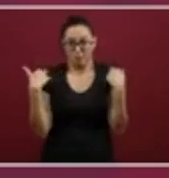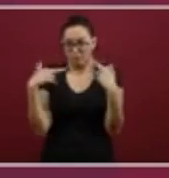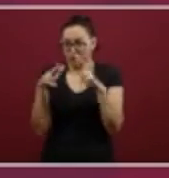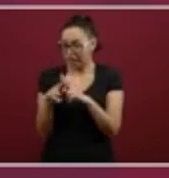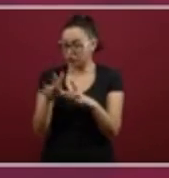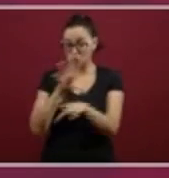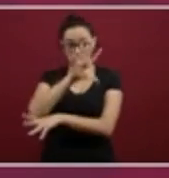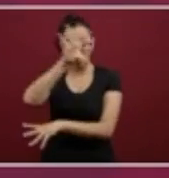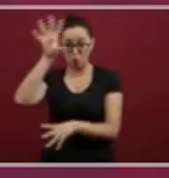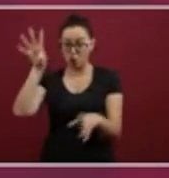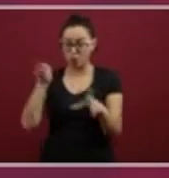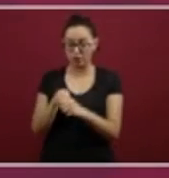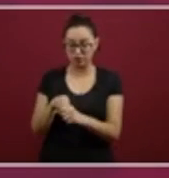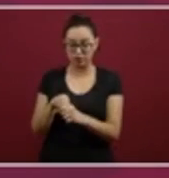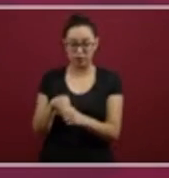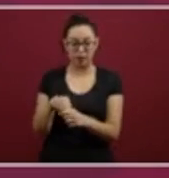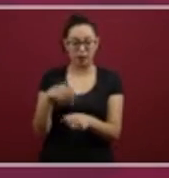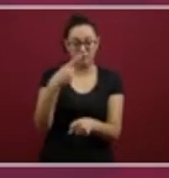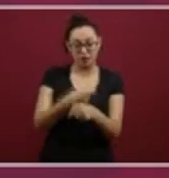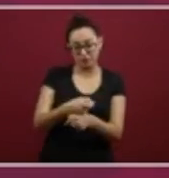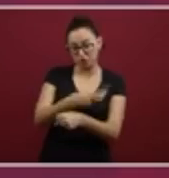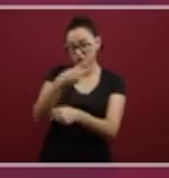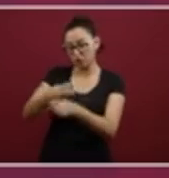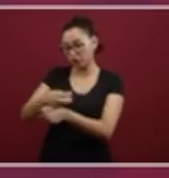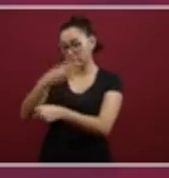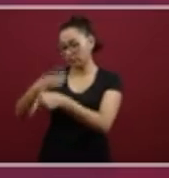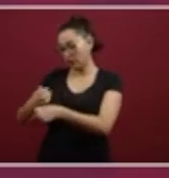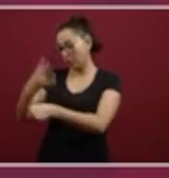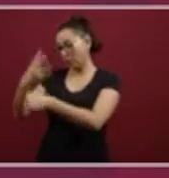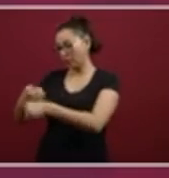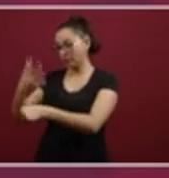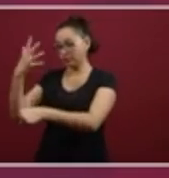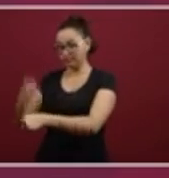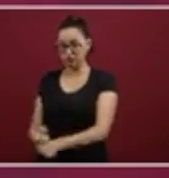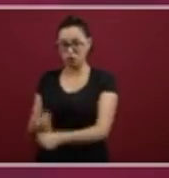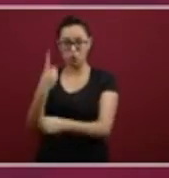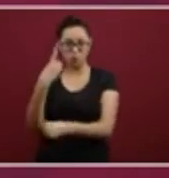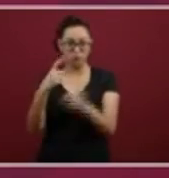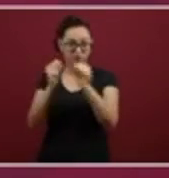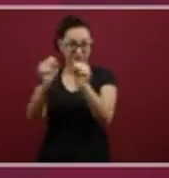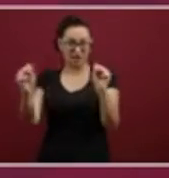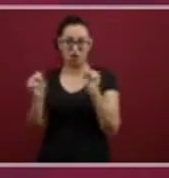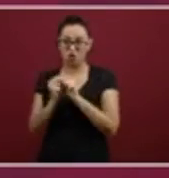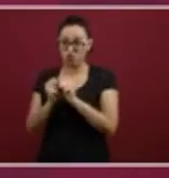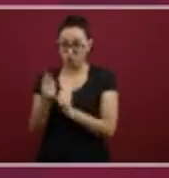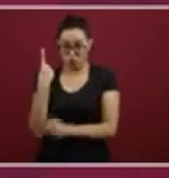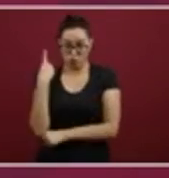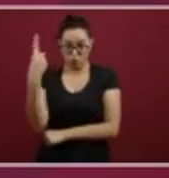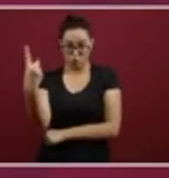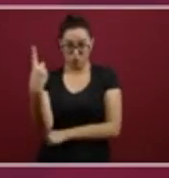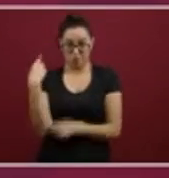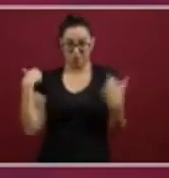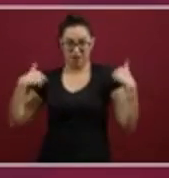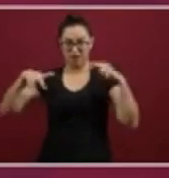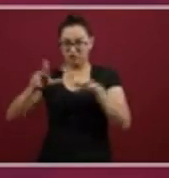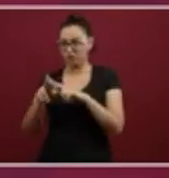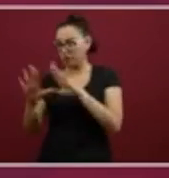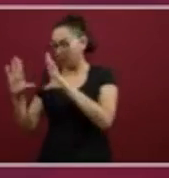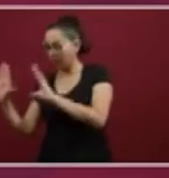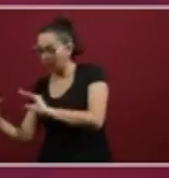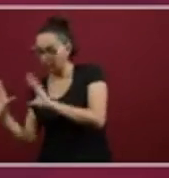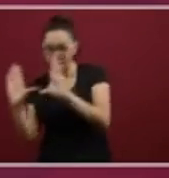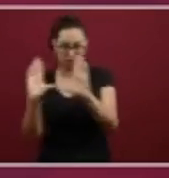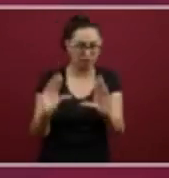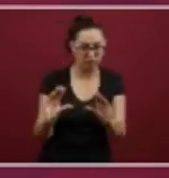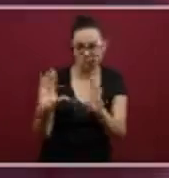que le daba a niños de primero, de segundo, de tercero, cuarto, quinto y sexto, uno solo, ganando lo